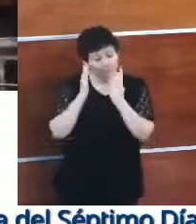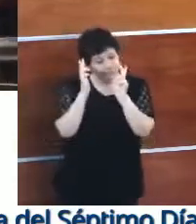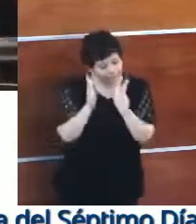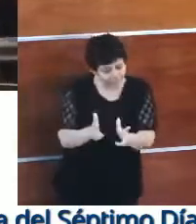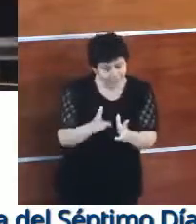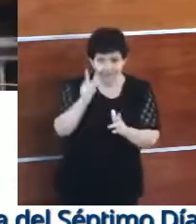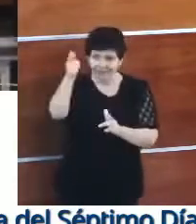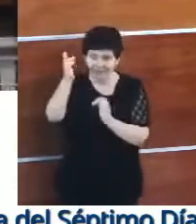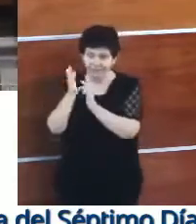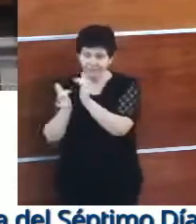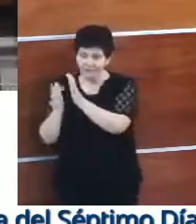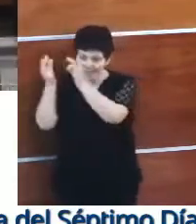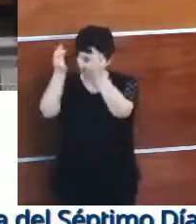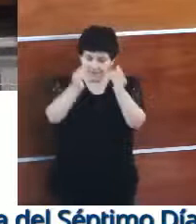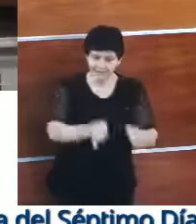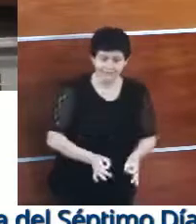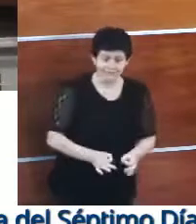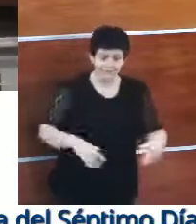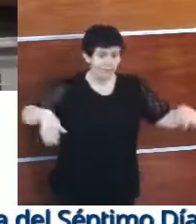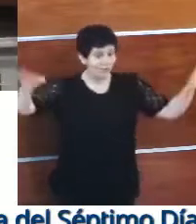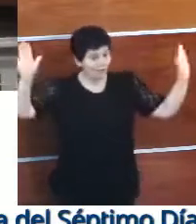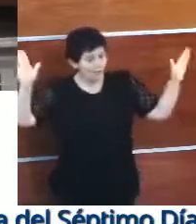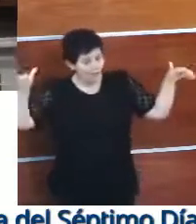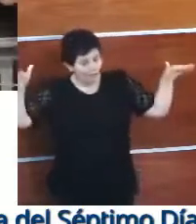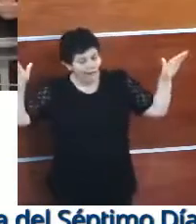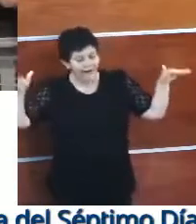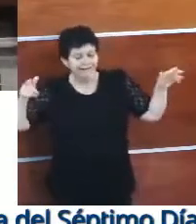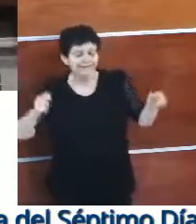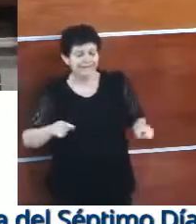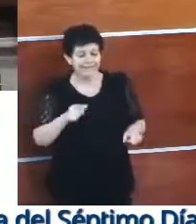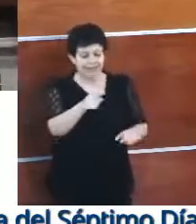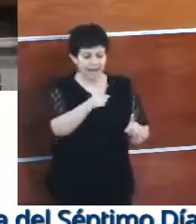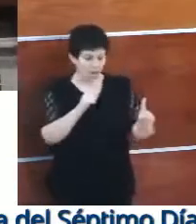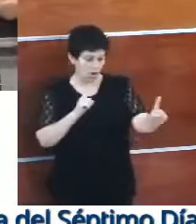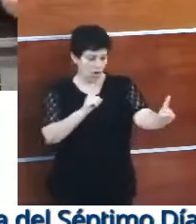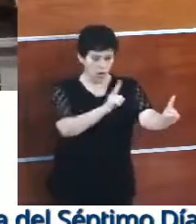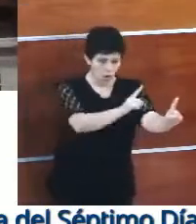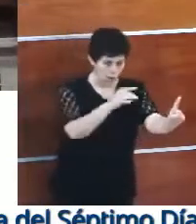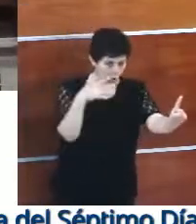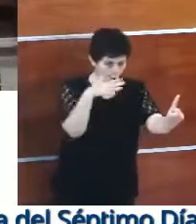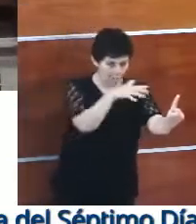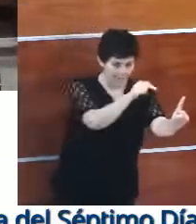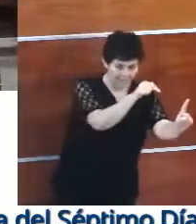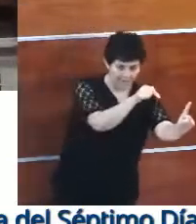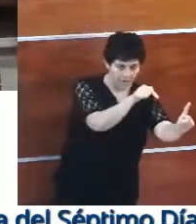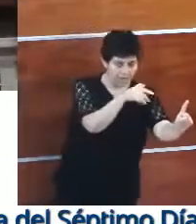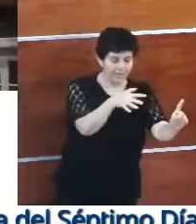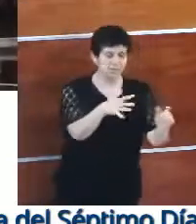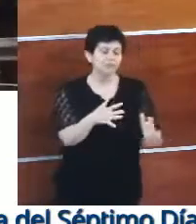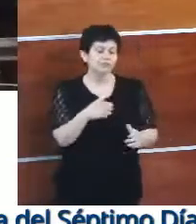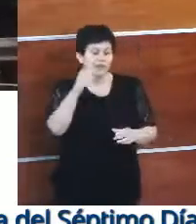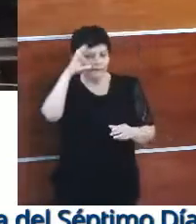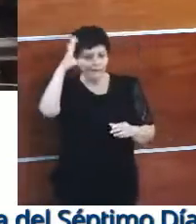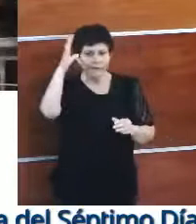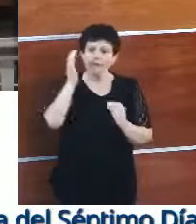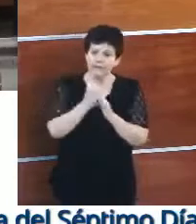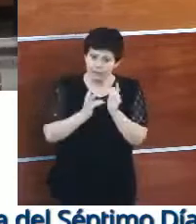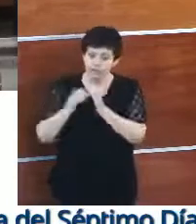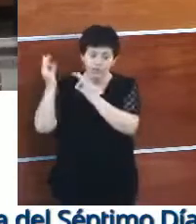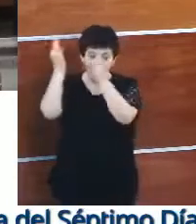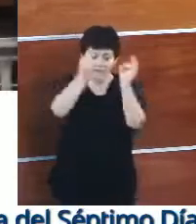retornar. Ahora los ángeles le recuerdan a los discípulos, los cuales también le dijeron en el verso 11, varones